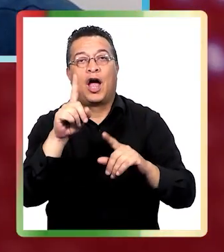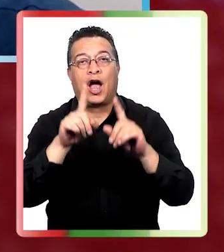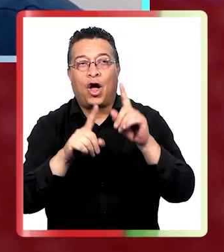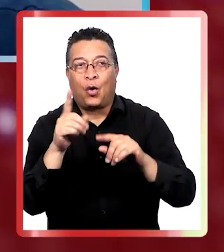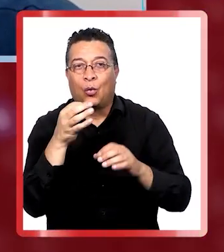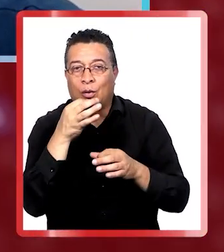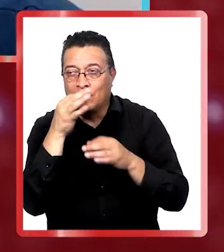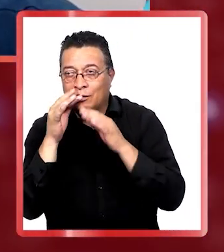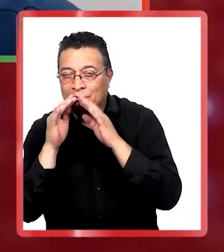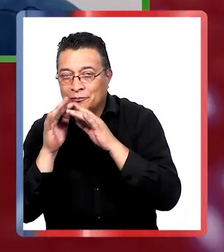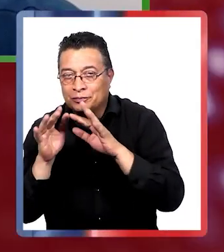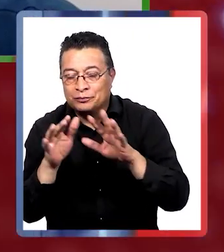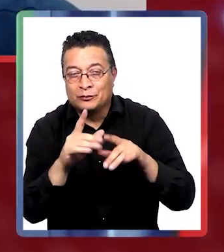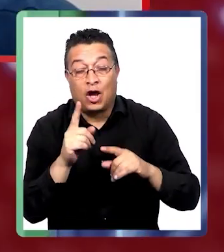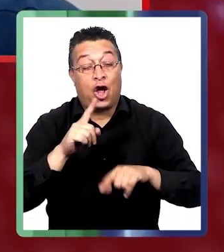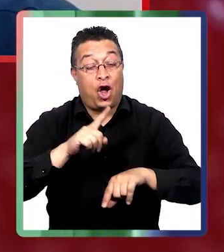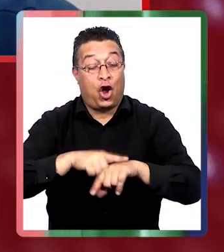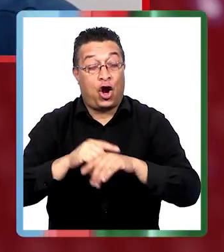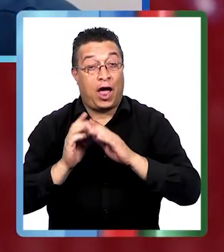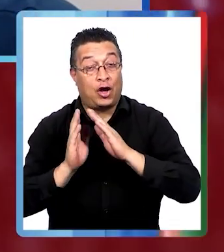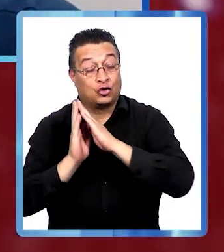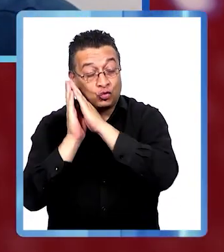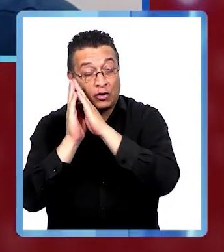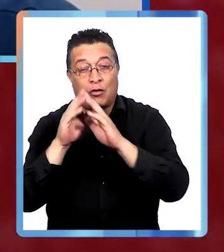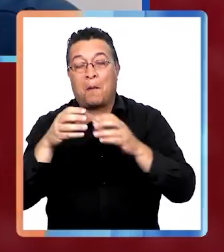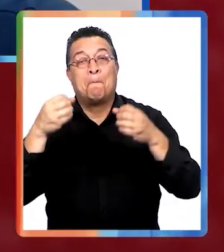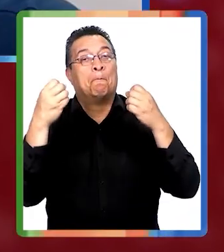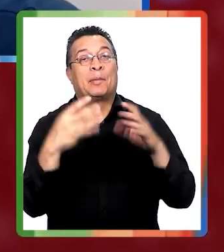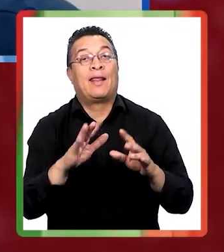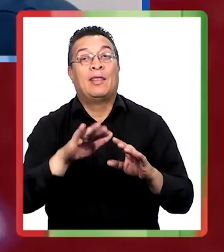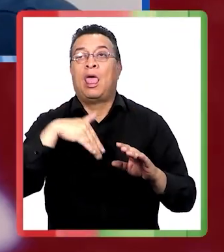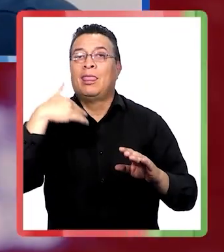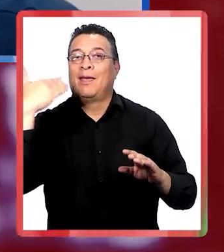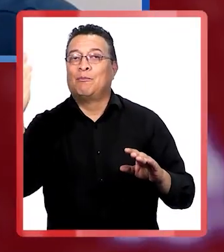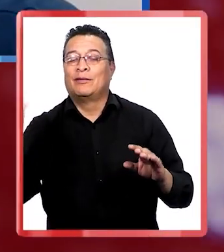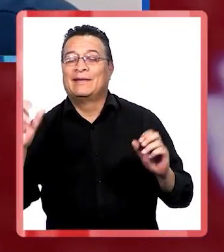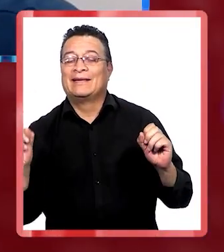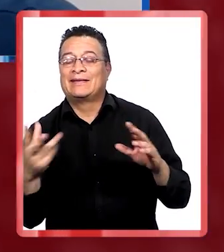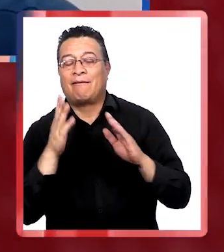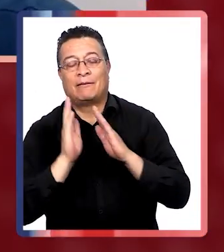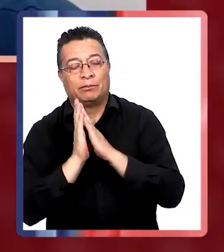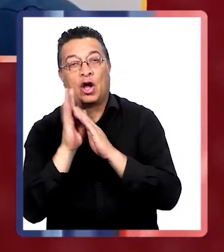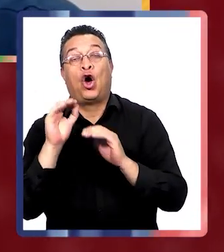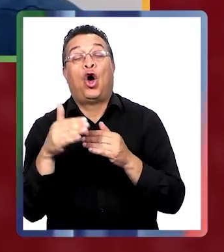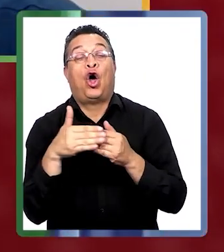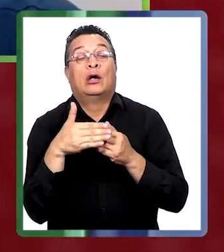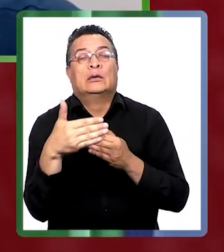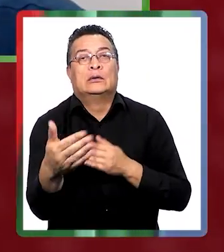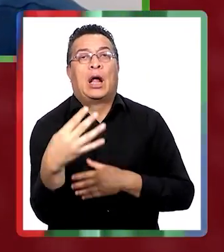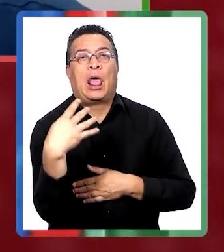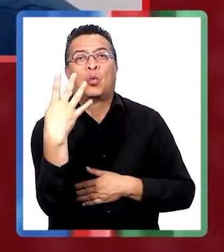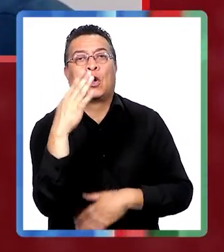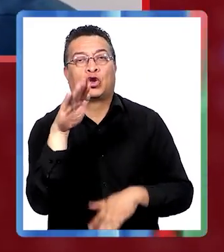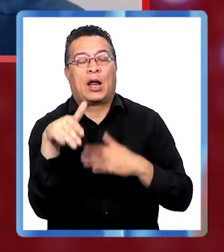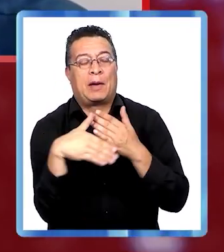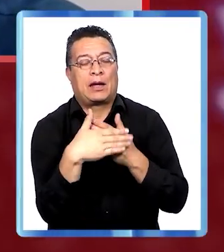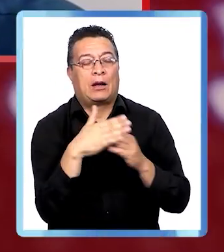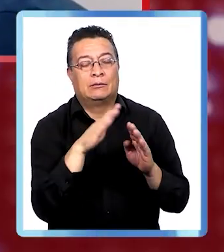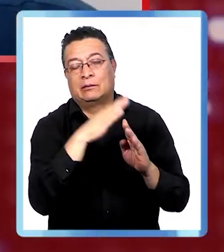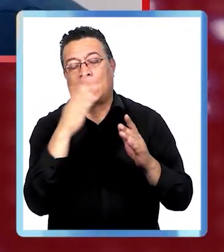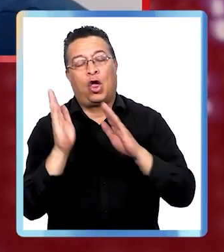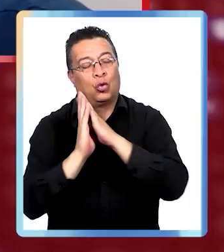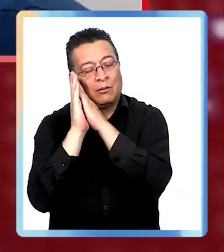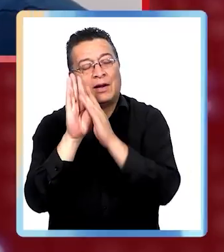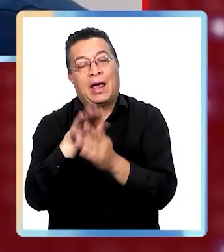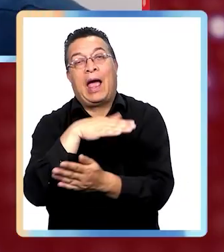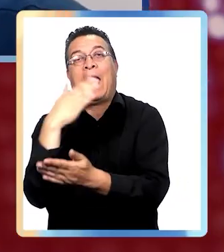estos secretillos, ¿no? Como si es que las horas de sueño se recuperan, que si uno estuvo saliendo hasta las 4 de la mañana,